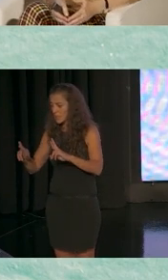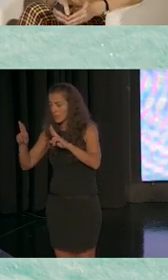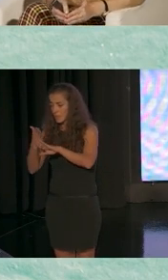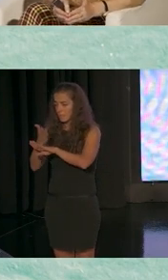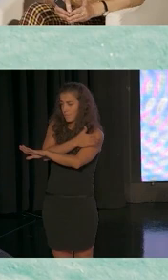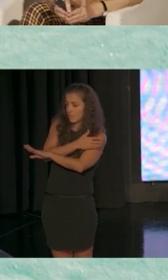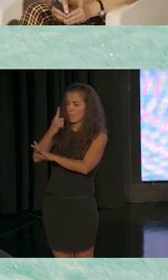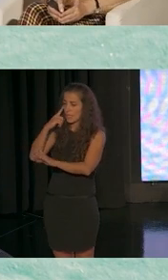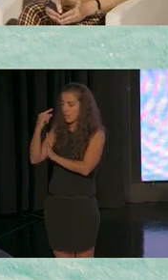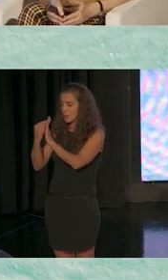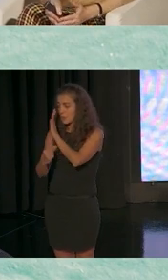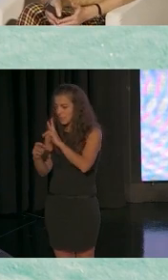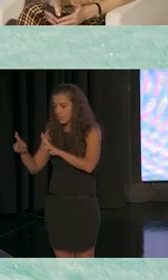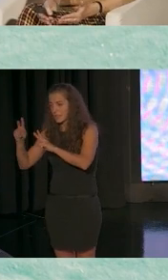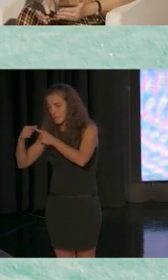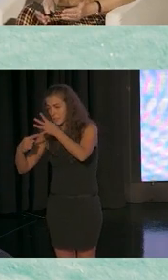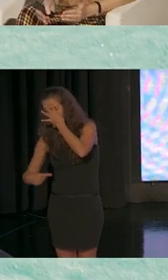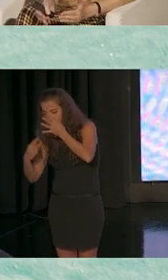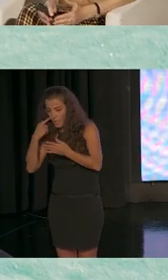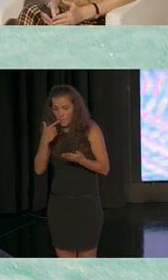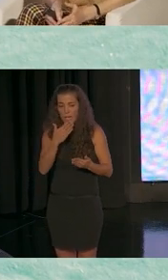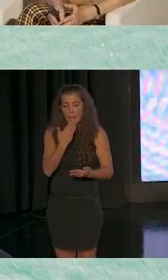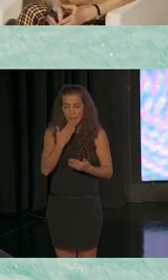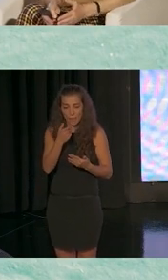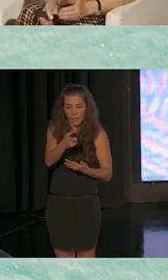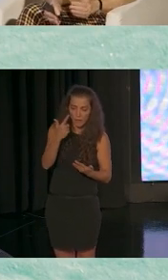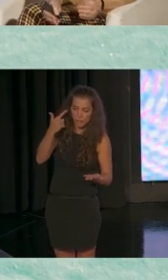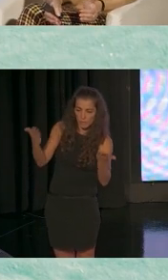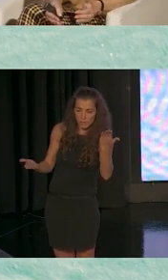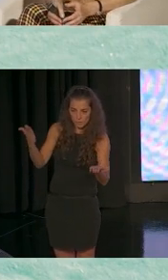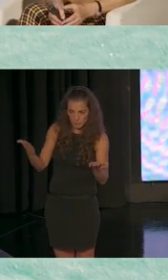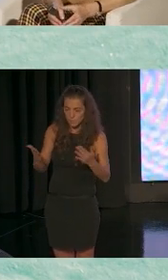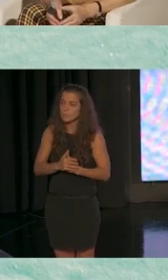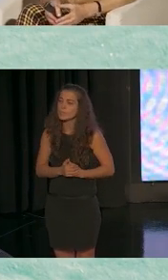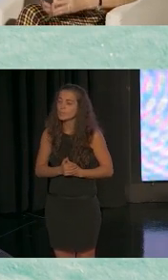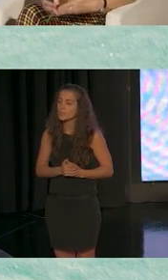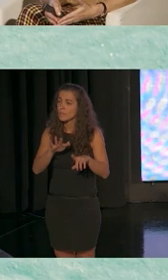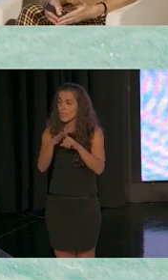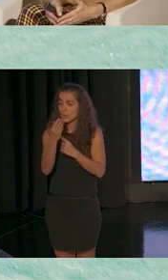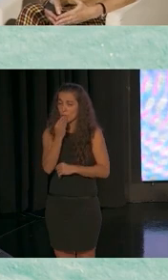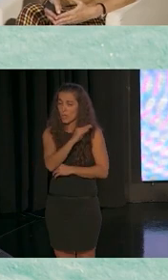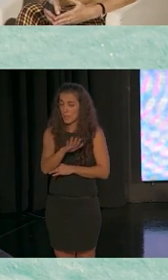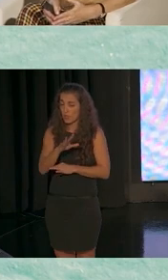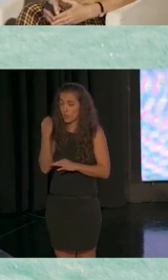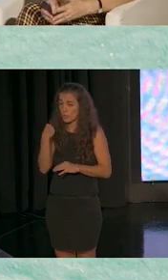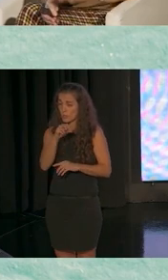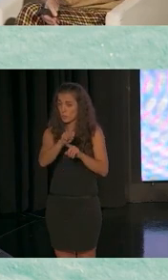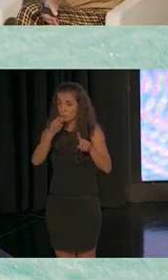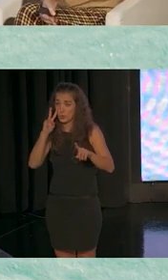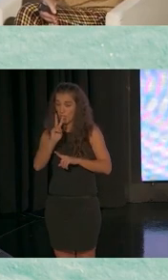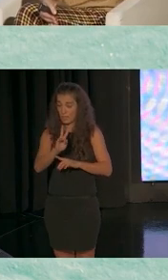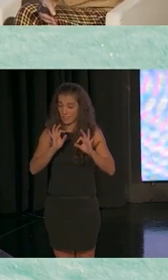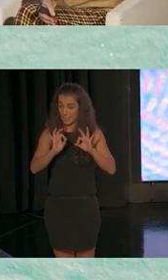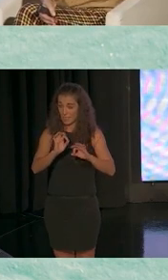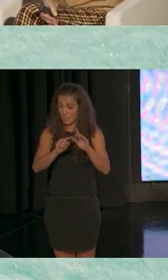esperaría que estuvieran haciendo a a su edad no en el mejor de los casos esa mirada sobre el desarrollo nos